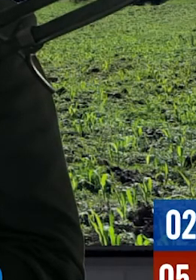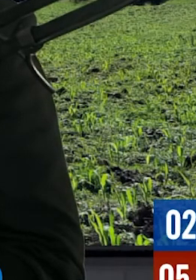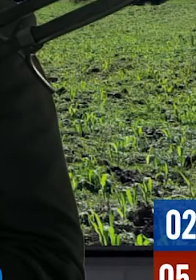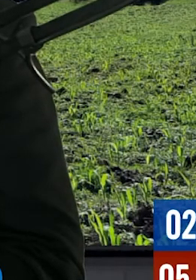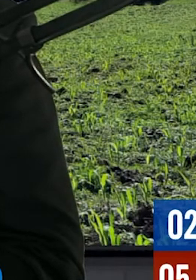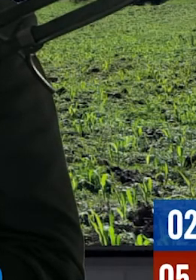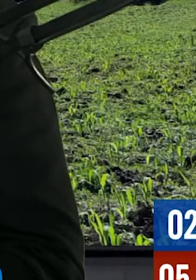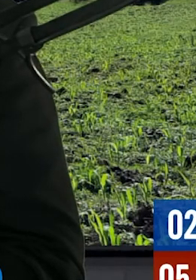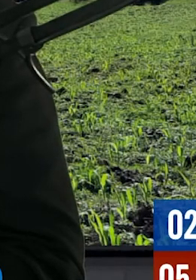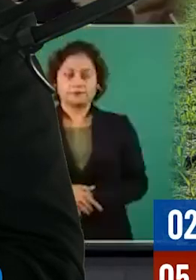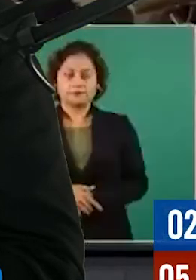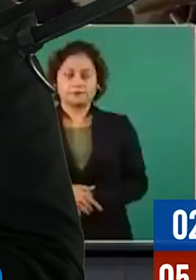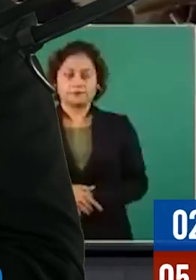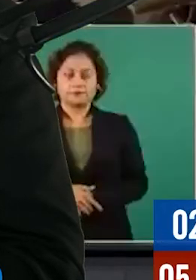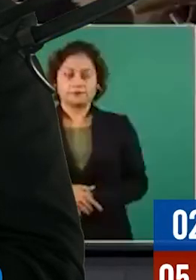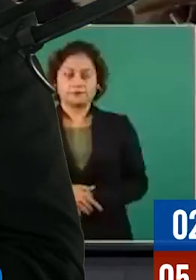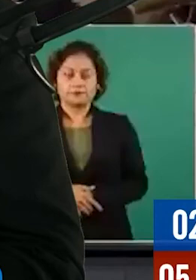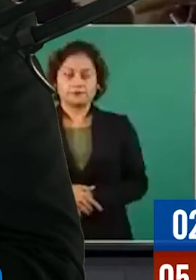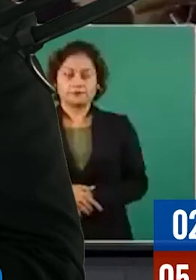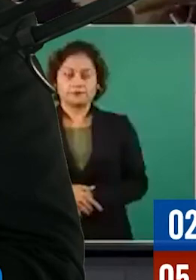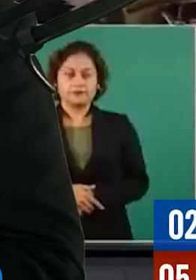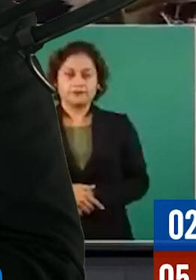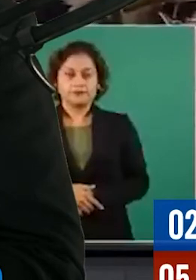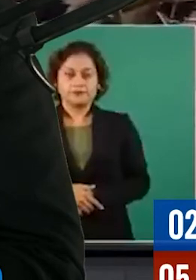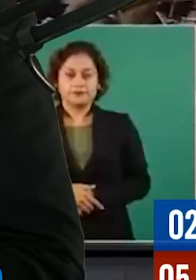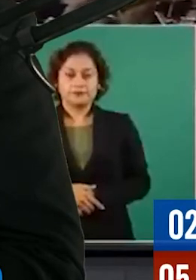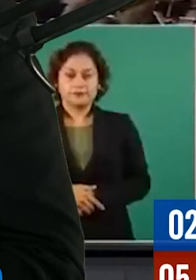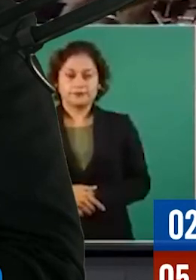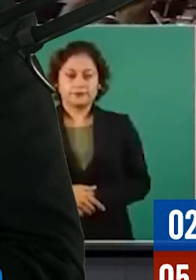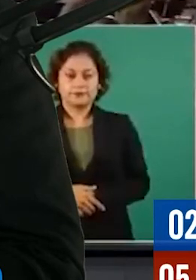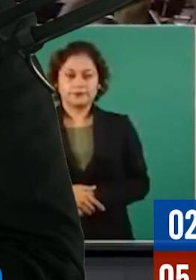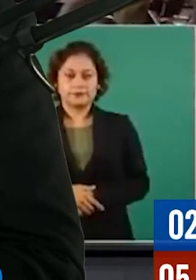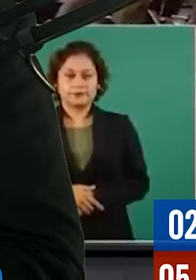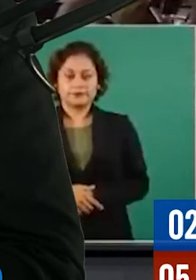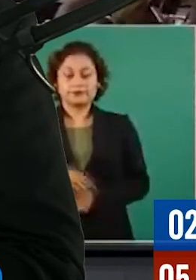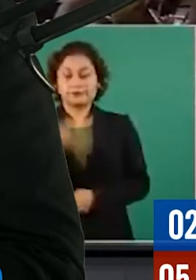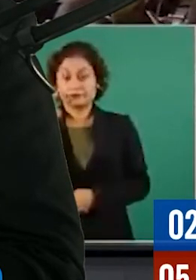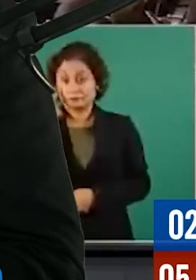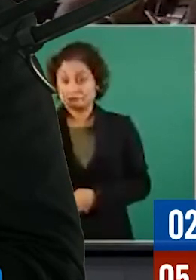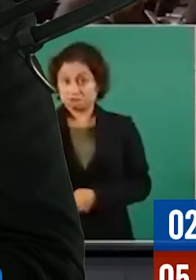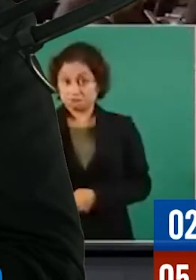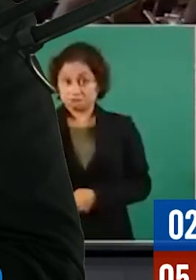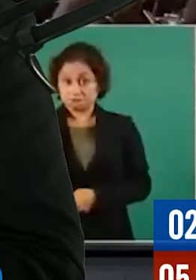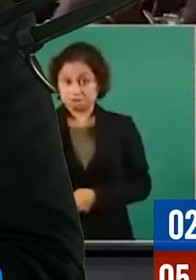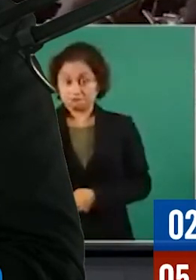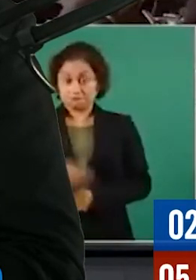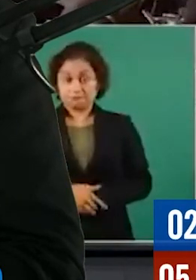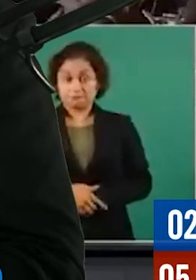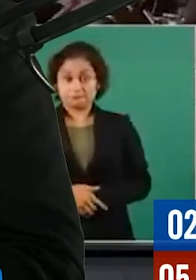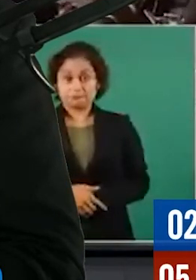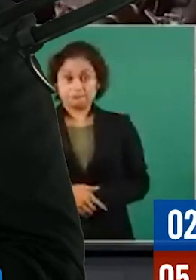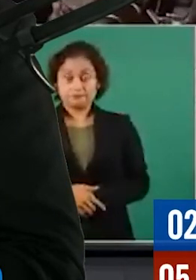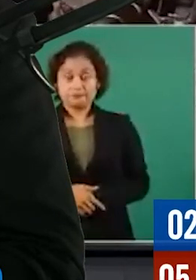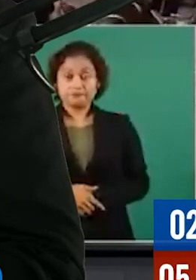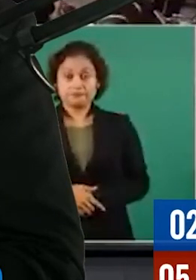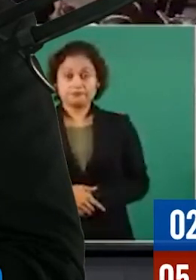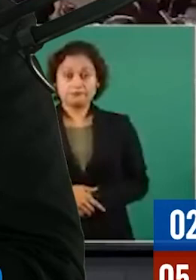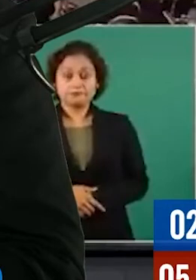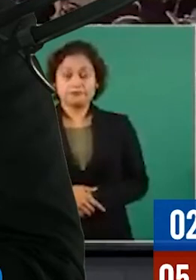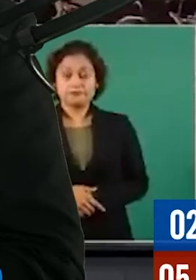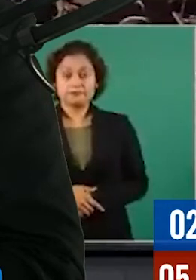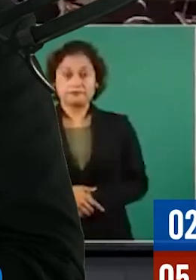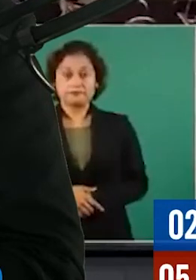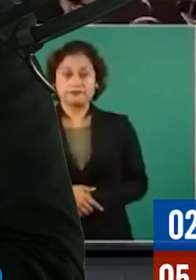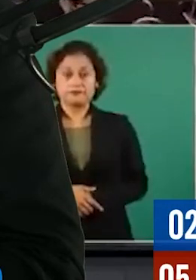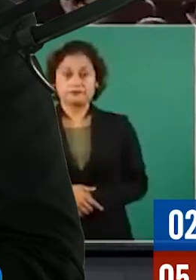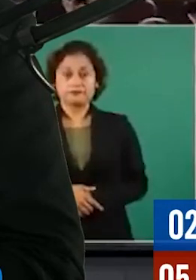de 2020, 4 días después de que se publicó, el propio magistrado presentó una denuncia ante la Fiscalía General de la República para denunciar